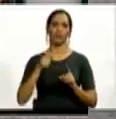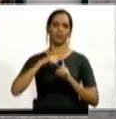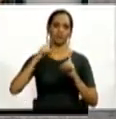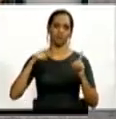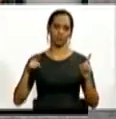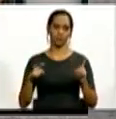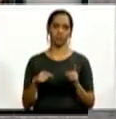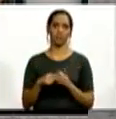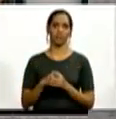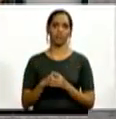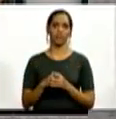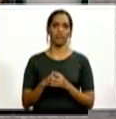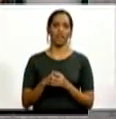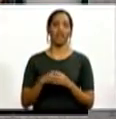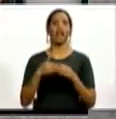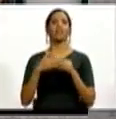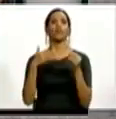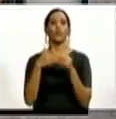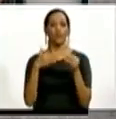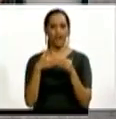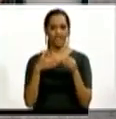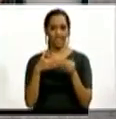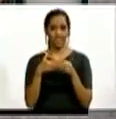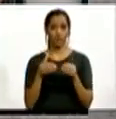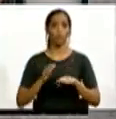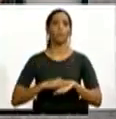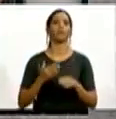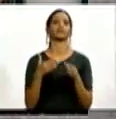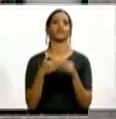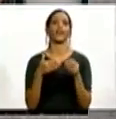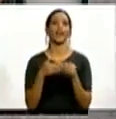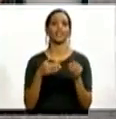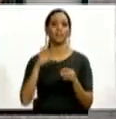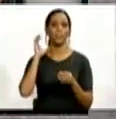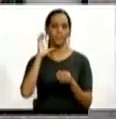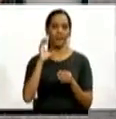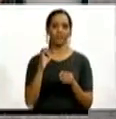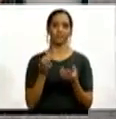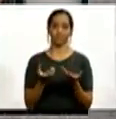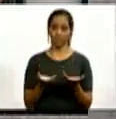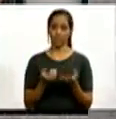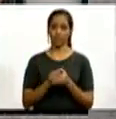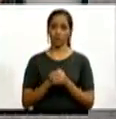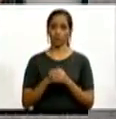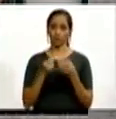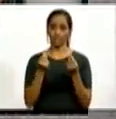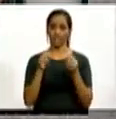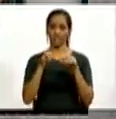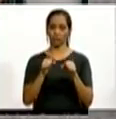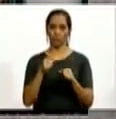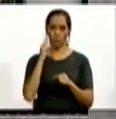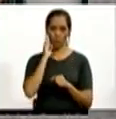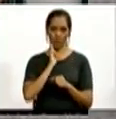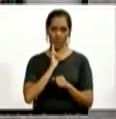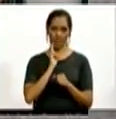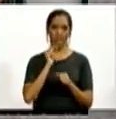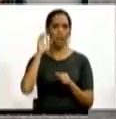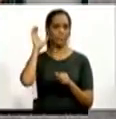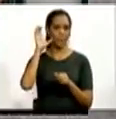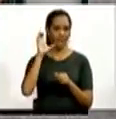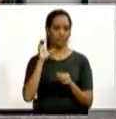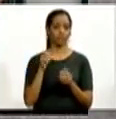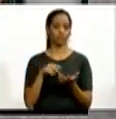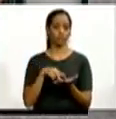electricidad, es la dolarización, porque se dolariza un país y los ingresos son en bolívares. El país está caminando hacia